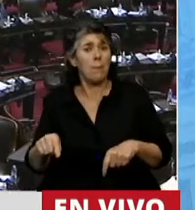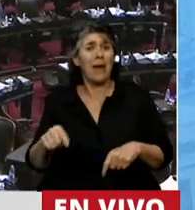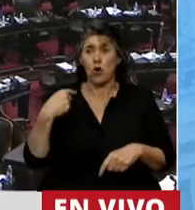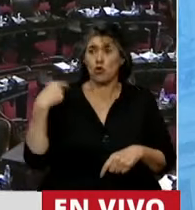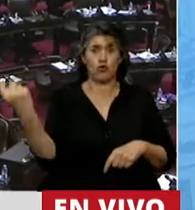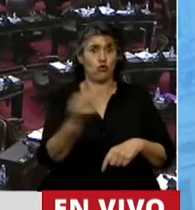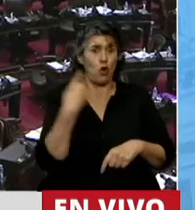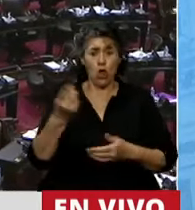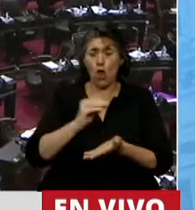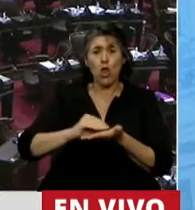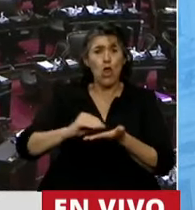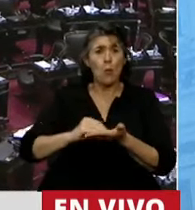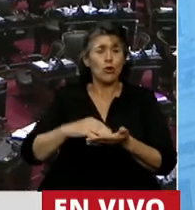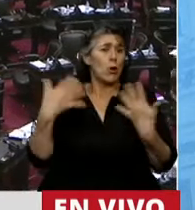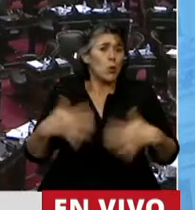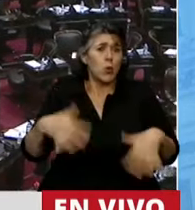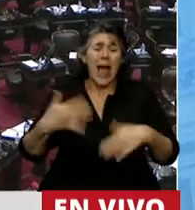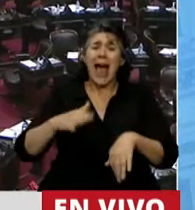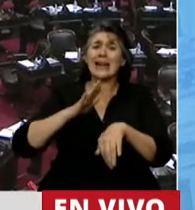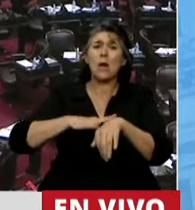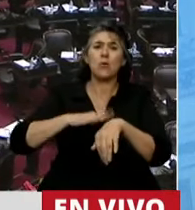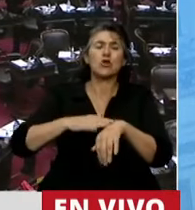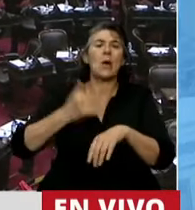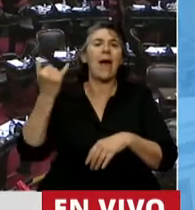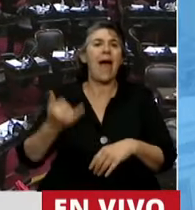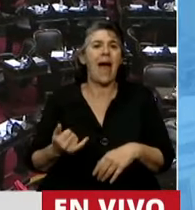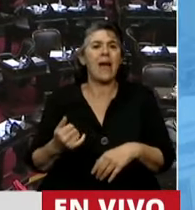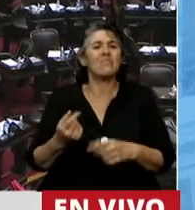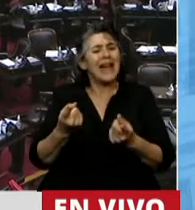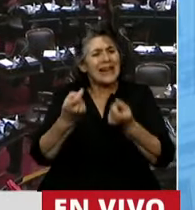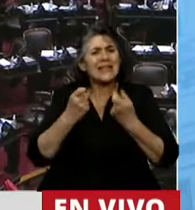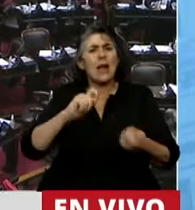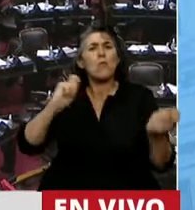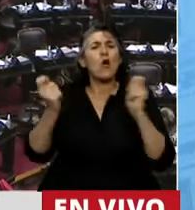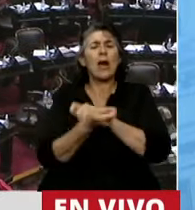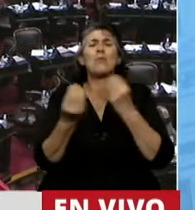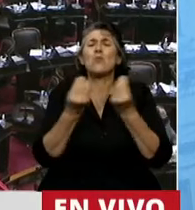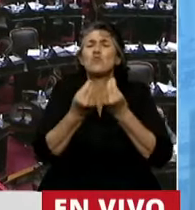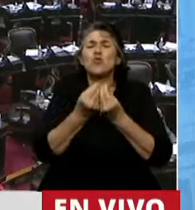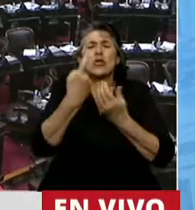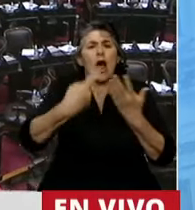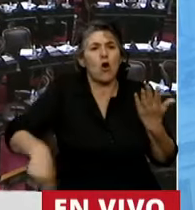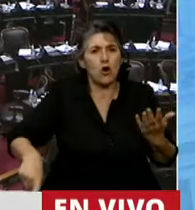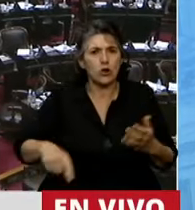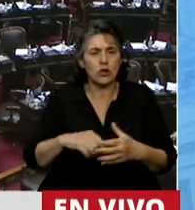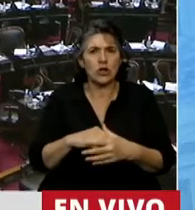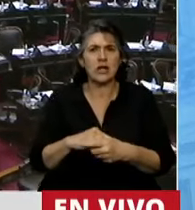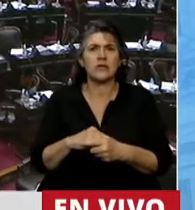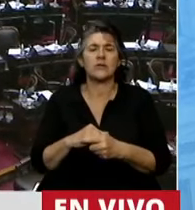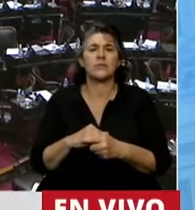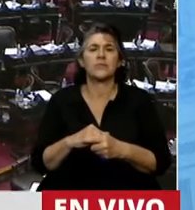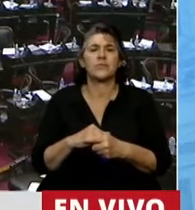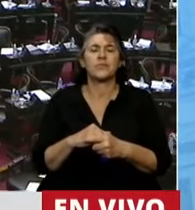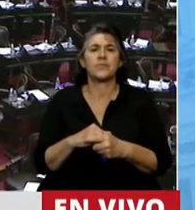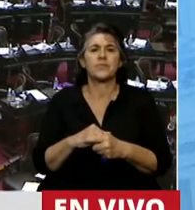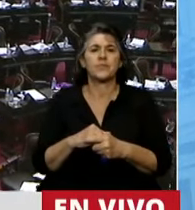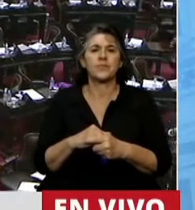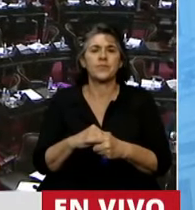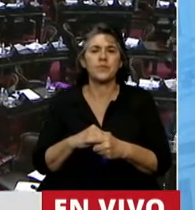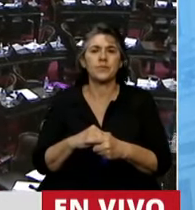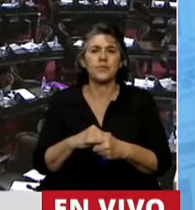responsabilidades. Y hay muchas cosas por cambiar. Debemos aceptar que es absolutamente